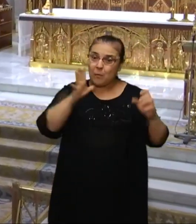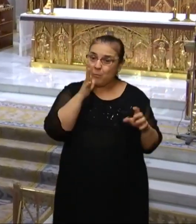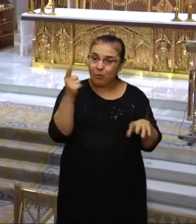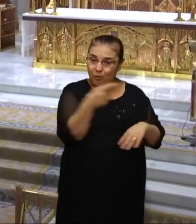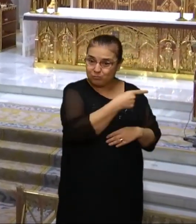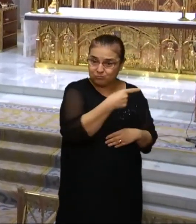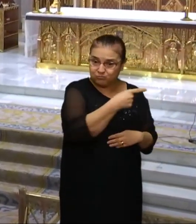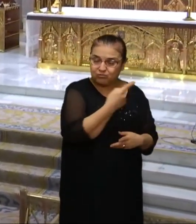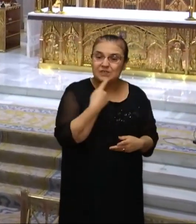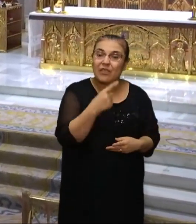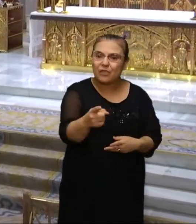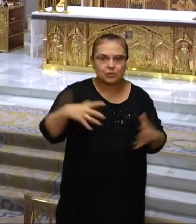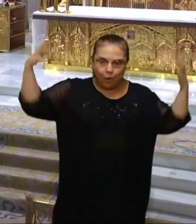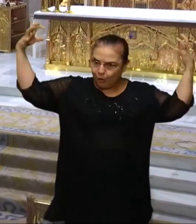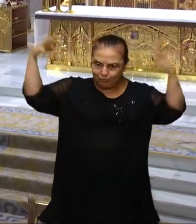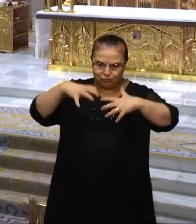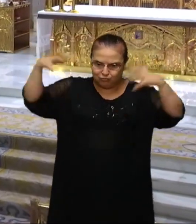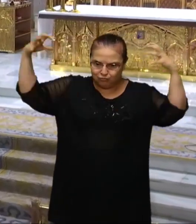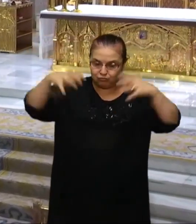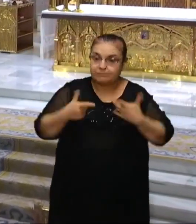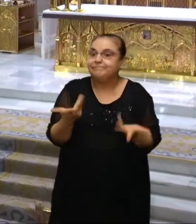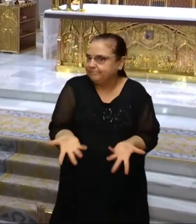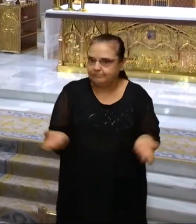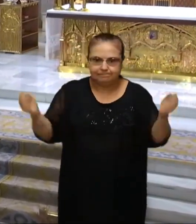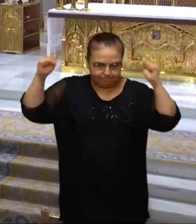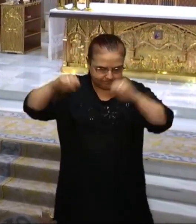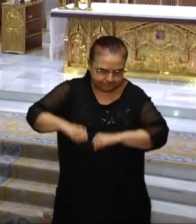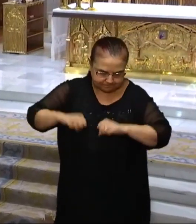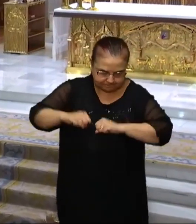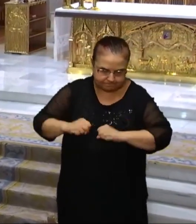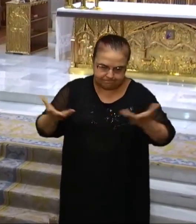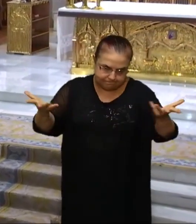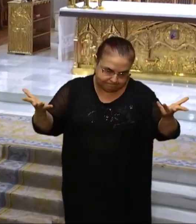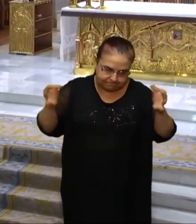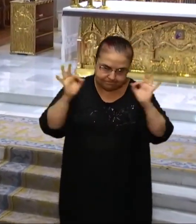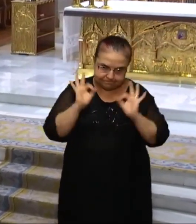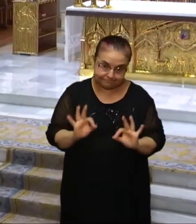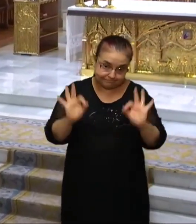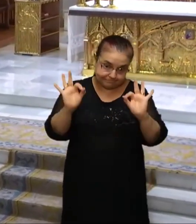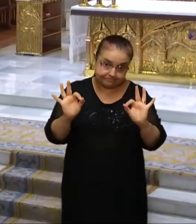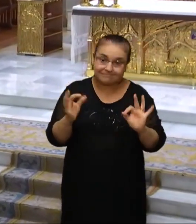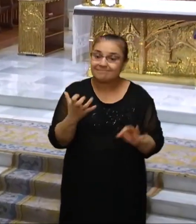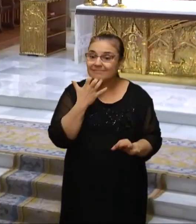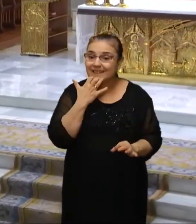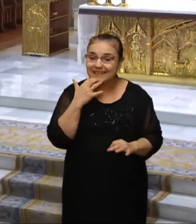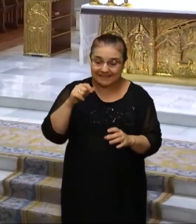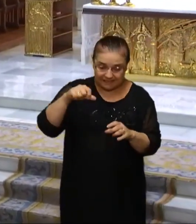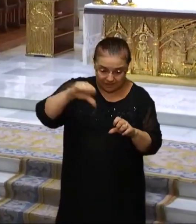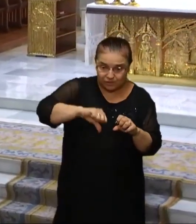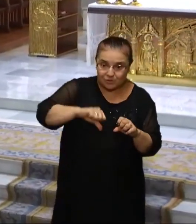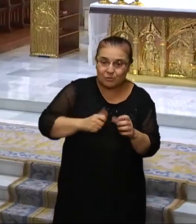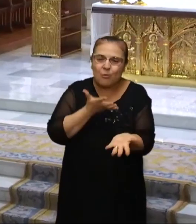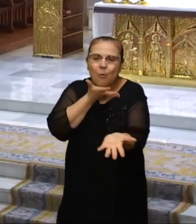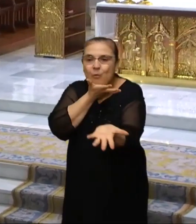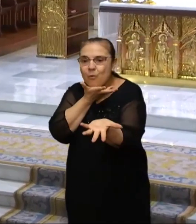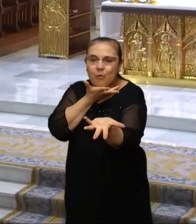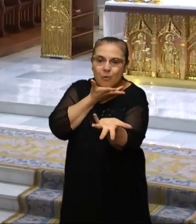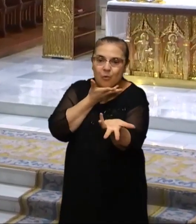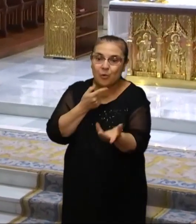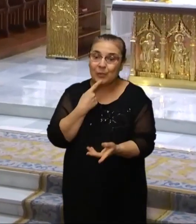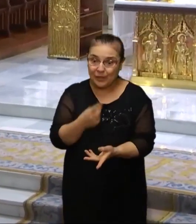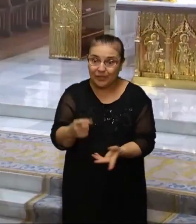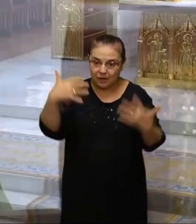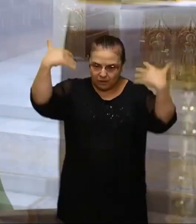enseguida va a caer un aguacero y así sucede cuando sopla el sur decís va a hacer